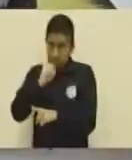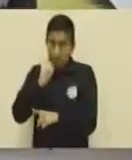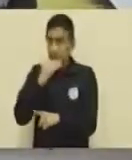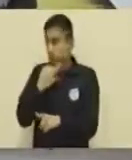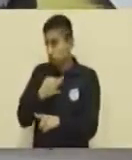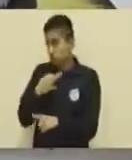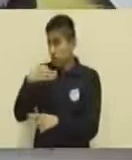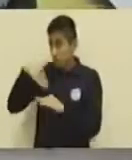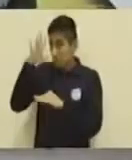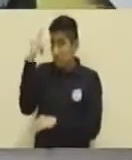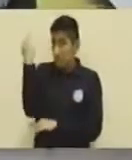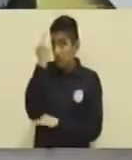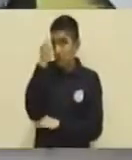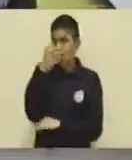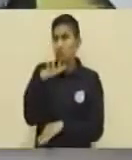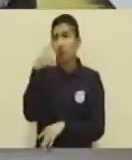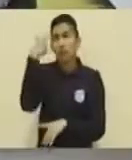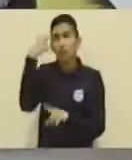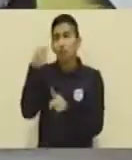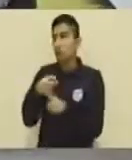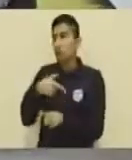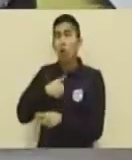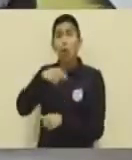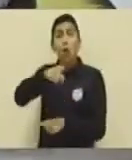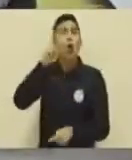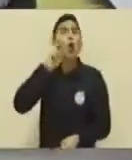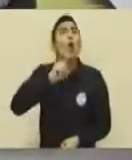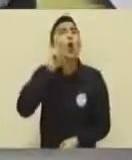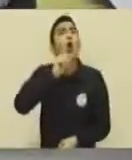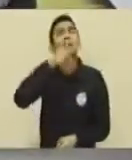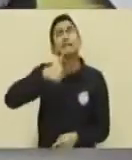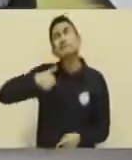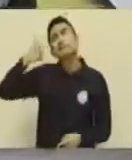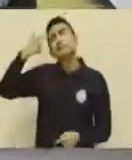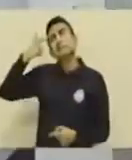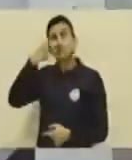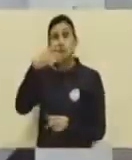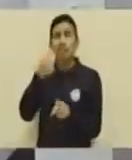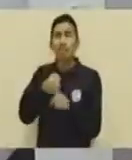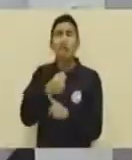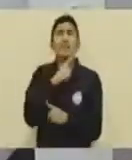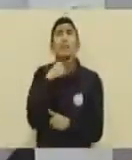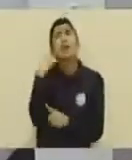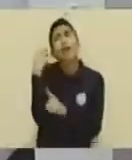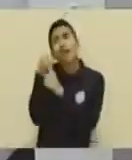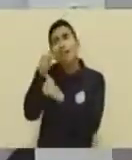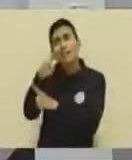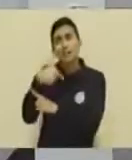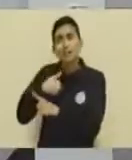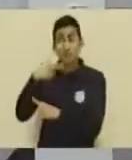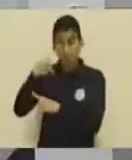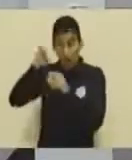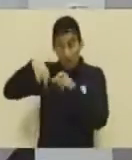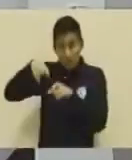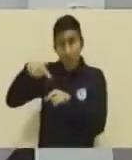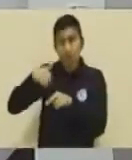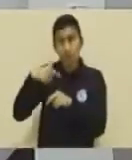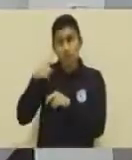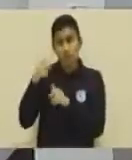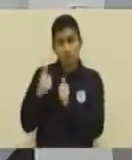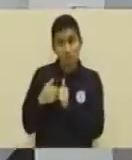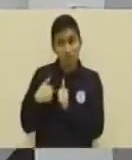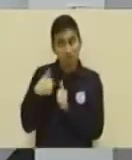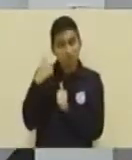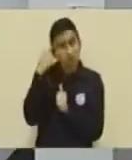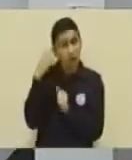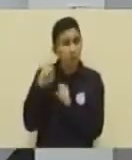y eso es muy importante porque a veces cuando somos jóvenes puede ser que nos enamoremos, ¿verdad? Entonces pensamos que si esa persona no está con nosotros ya